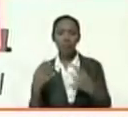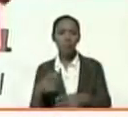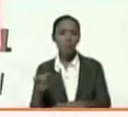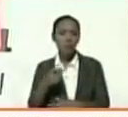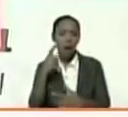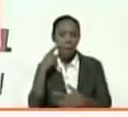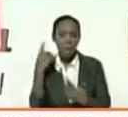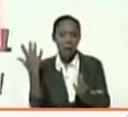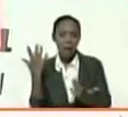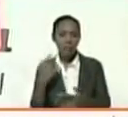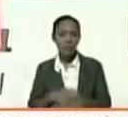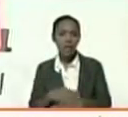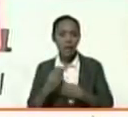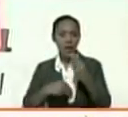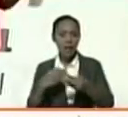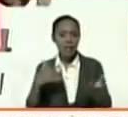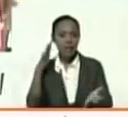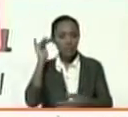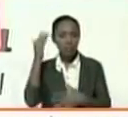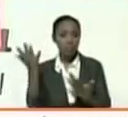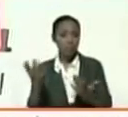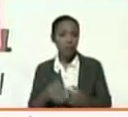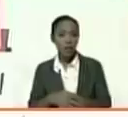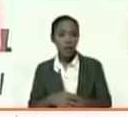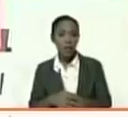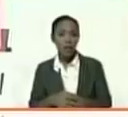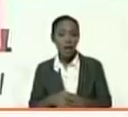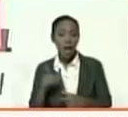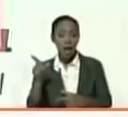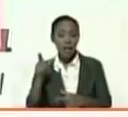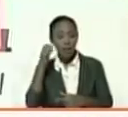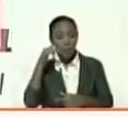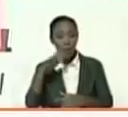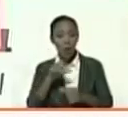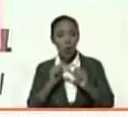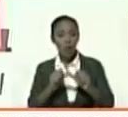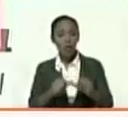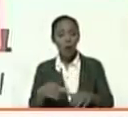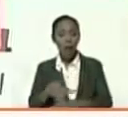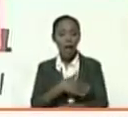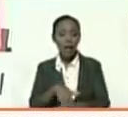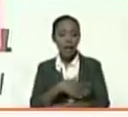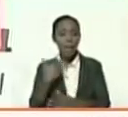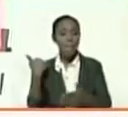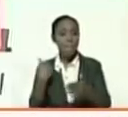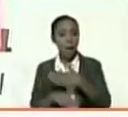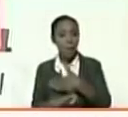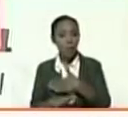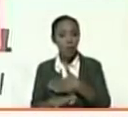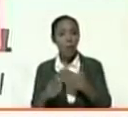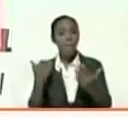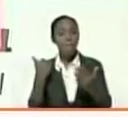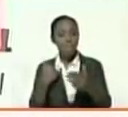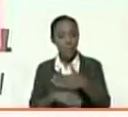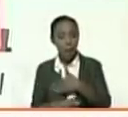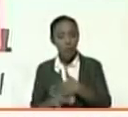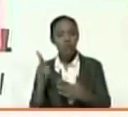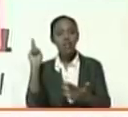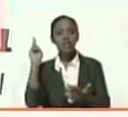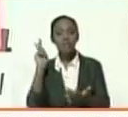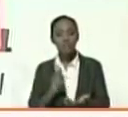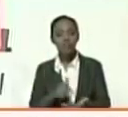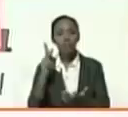hacer. Llamen elecciones para ver qué van a hacer. Mientras tanto ese pueblo va a seguir en la calle. Y cuando dicen vamos, van y llegan.